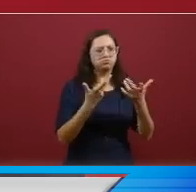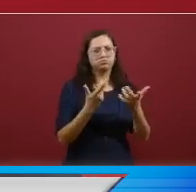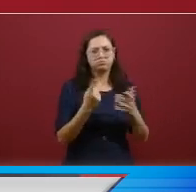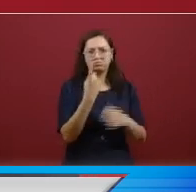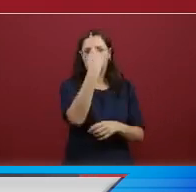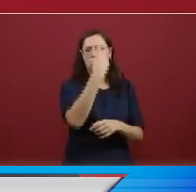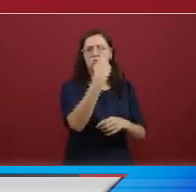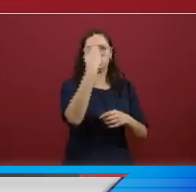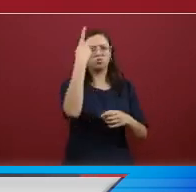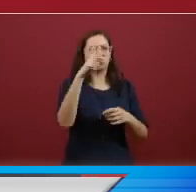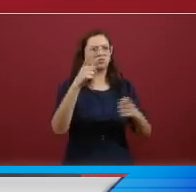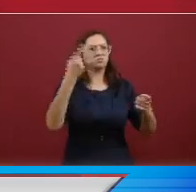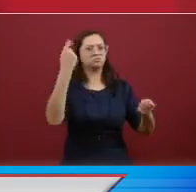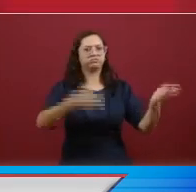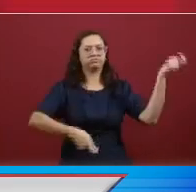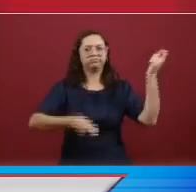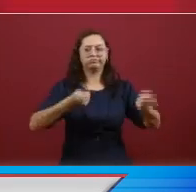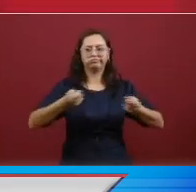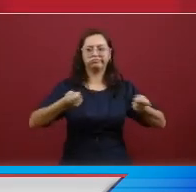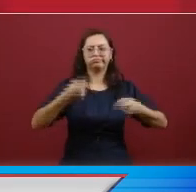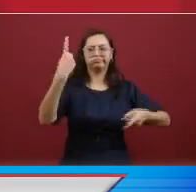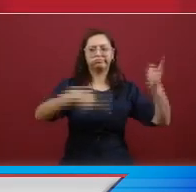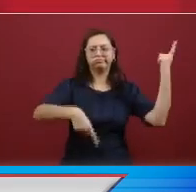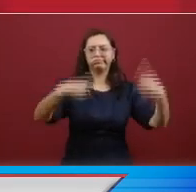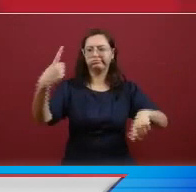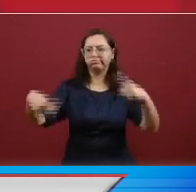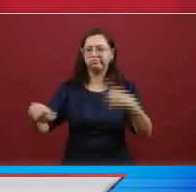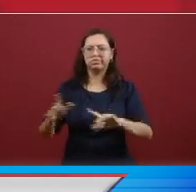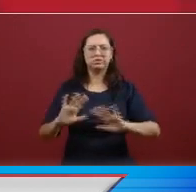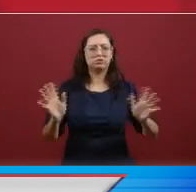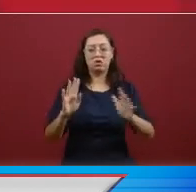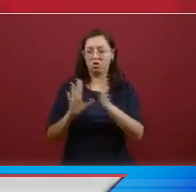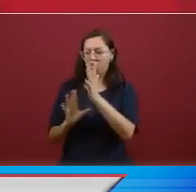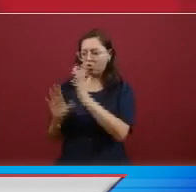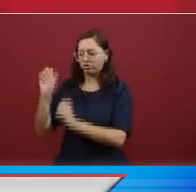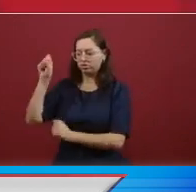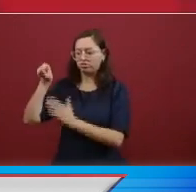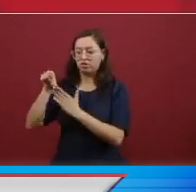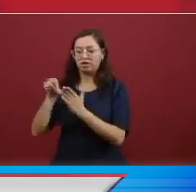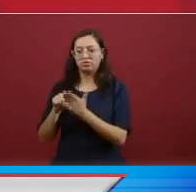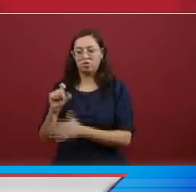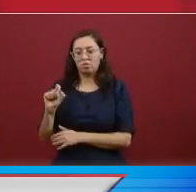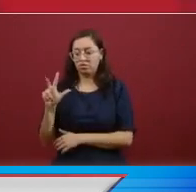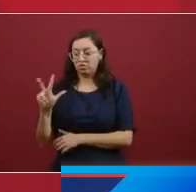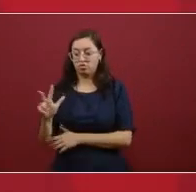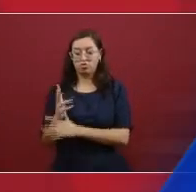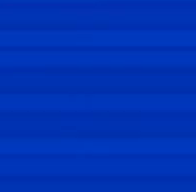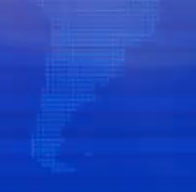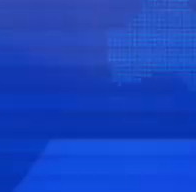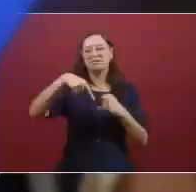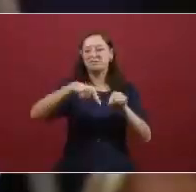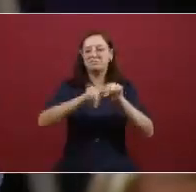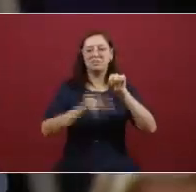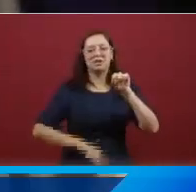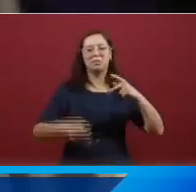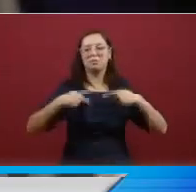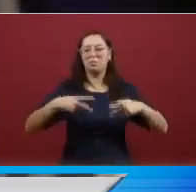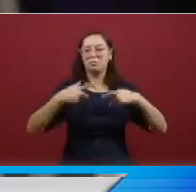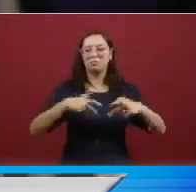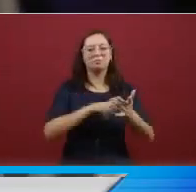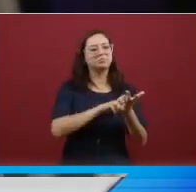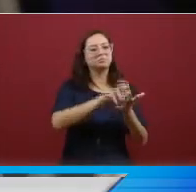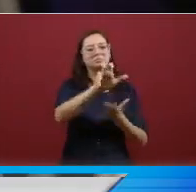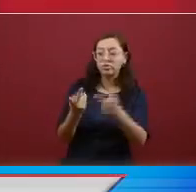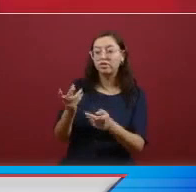líneas ópticas es para comunicar los pueblos más apartados en el país. No aumentará el costo en el proyecto del Tren Maya.